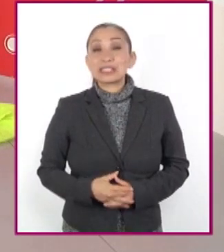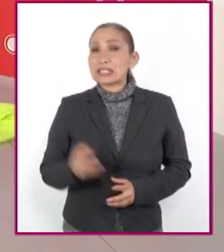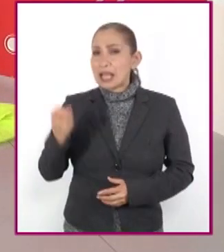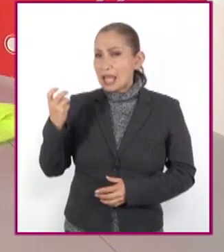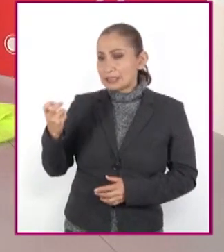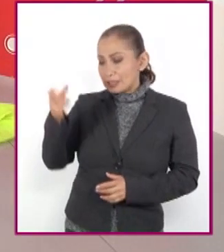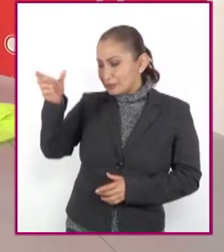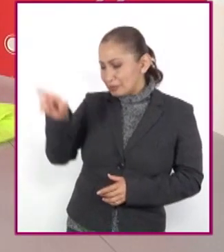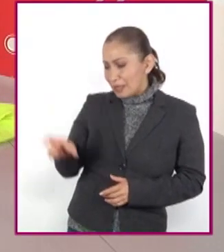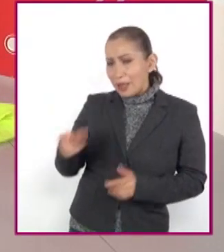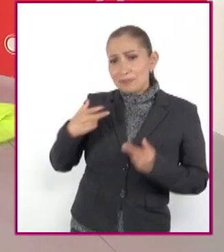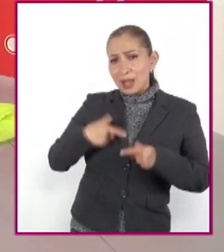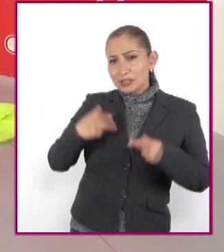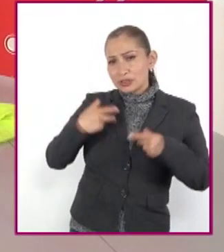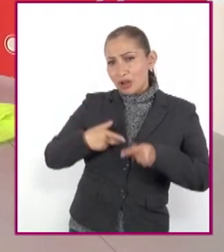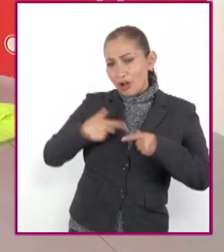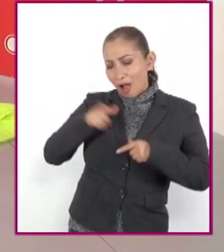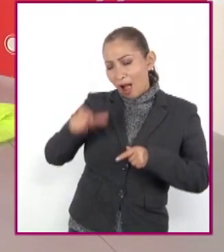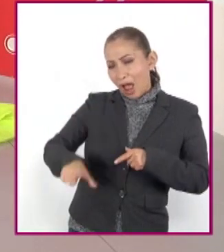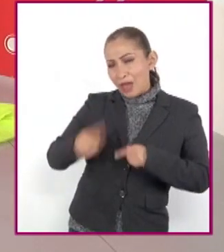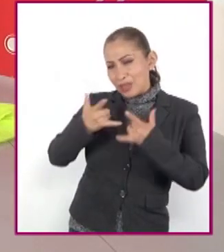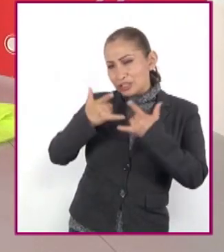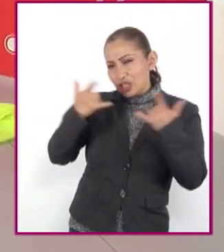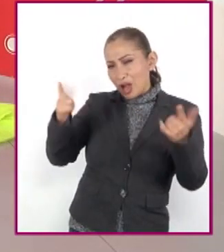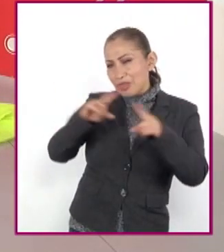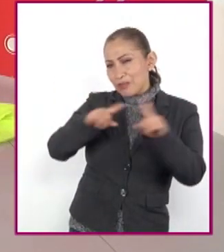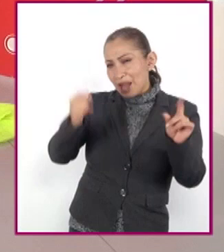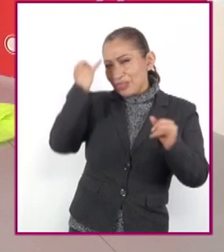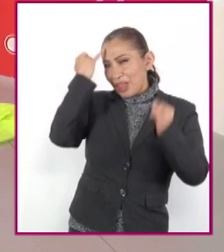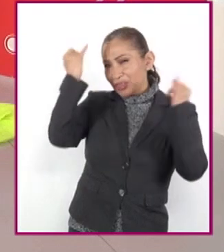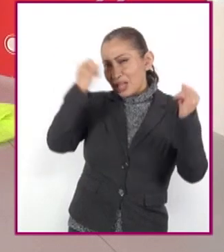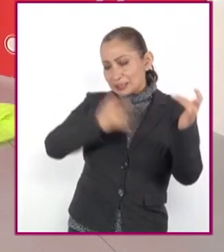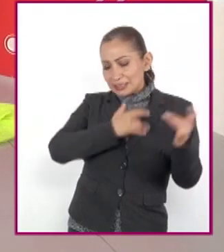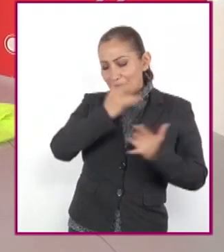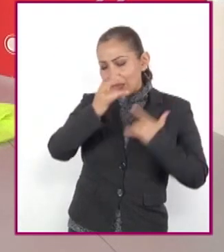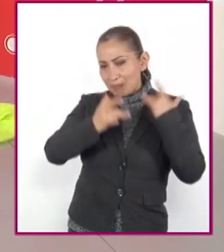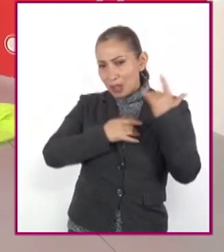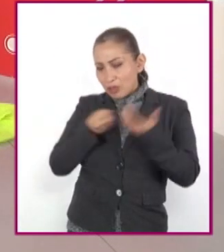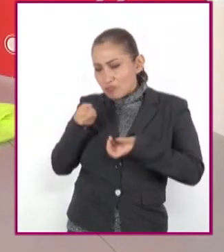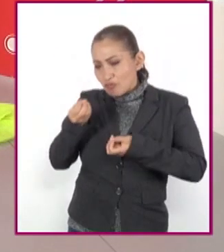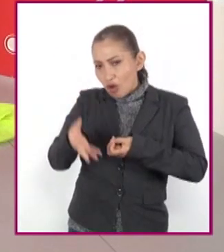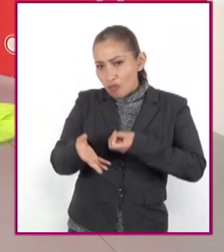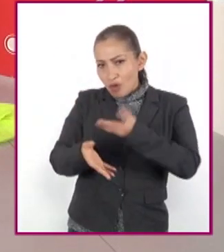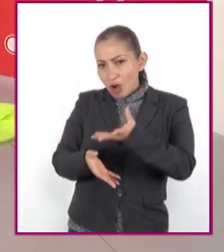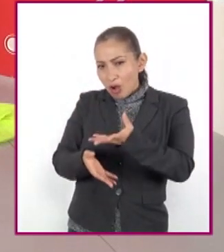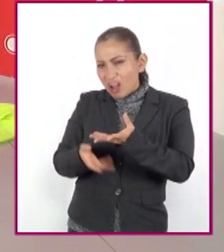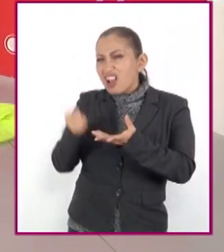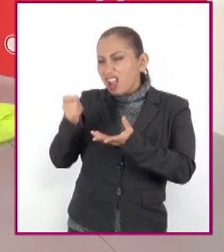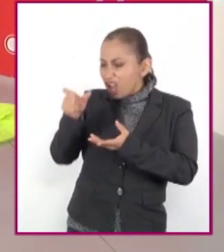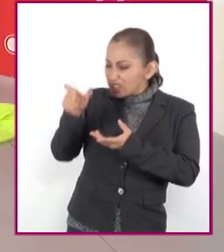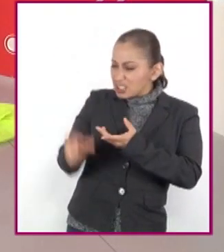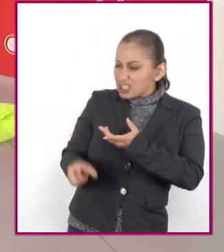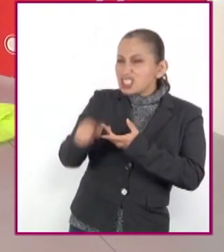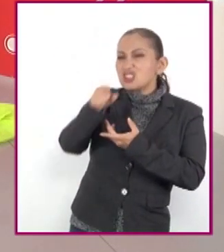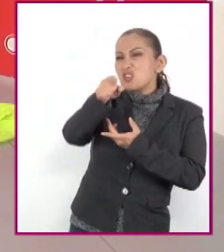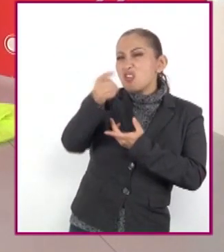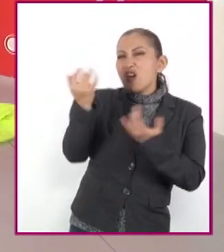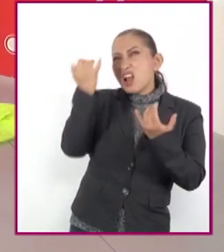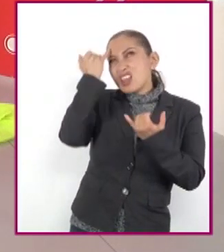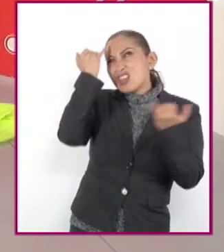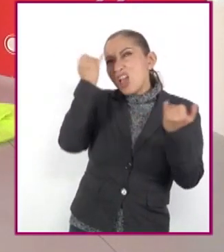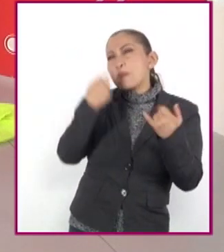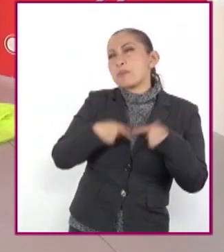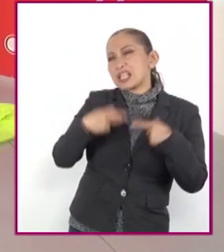un personaje construido de diferentes ideas y sentimientos. ¿Y cómo es el personaje que ustedes construyeron?